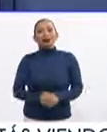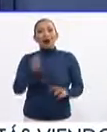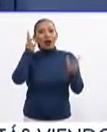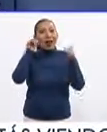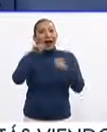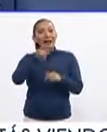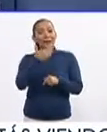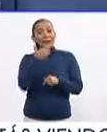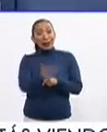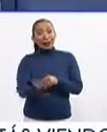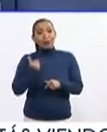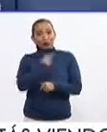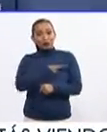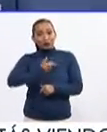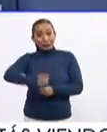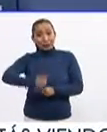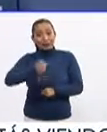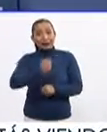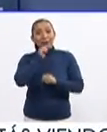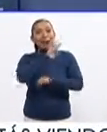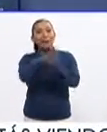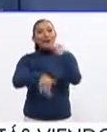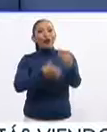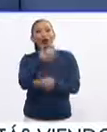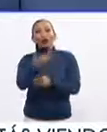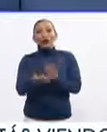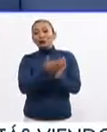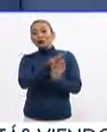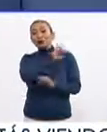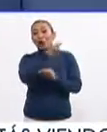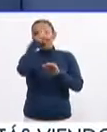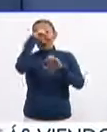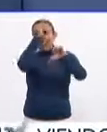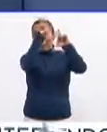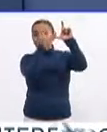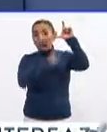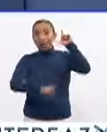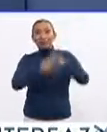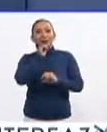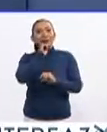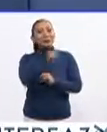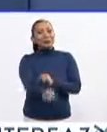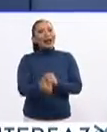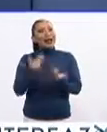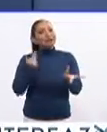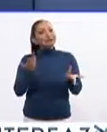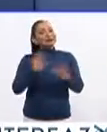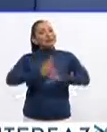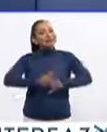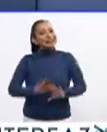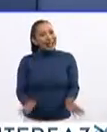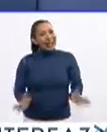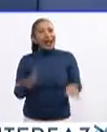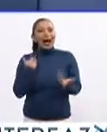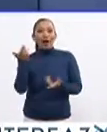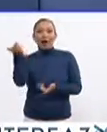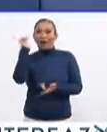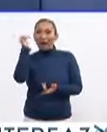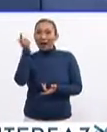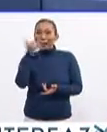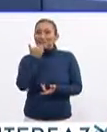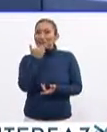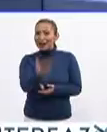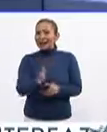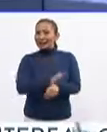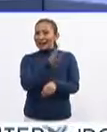Hola, Ana Cris, muy bien. Es un placer saludarte y, por supuesto, a todos ustedes a lo largo y ancho del país y, por supuesto, habiéndole deseado ya